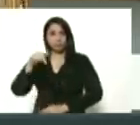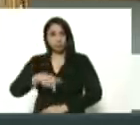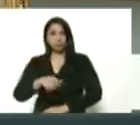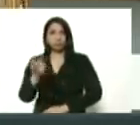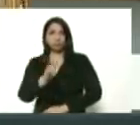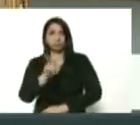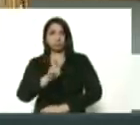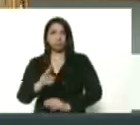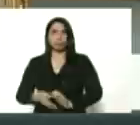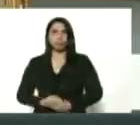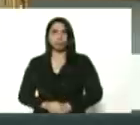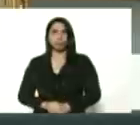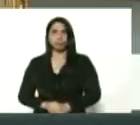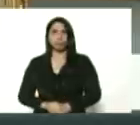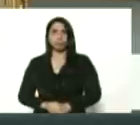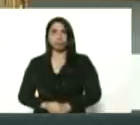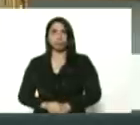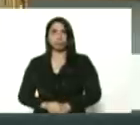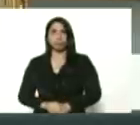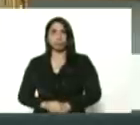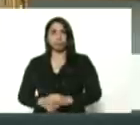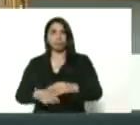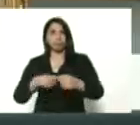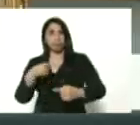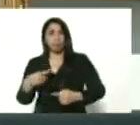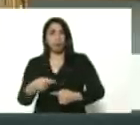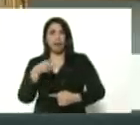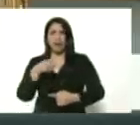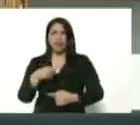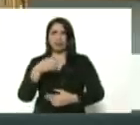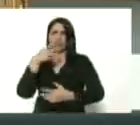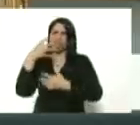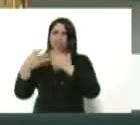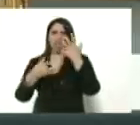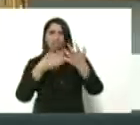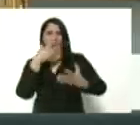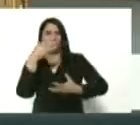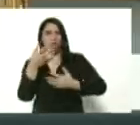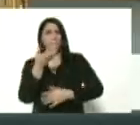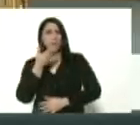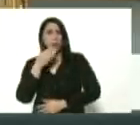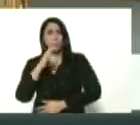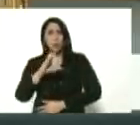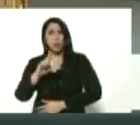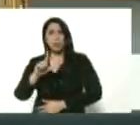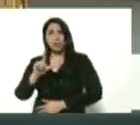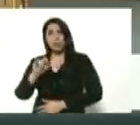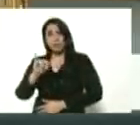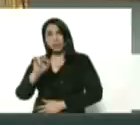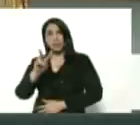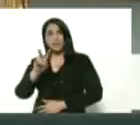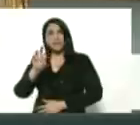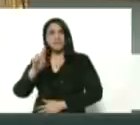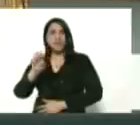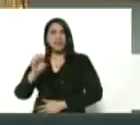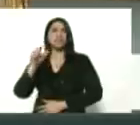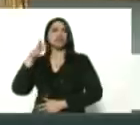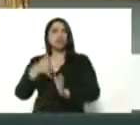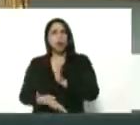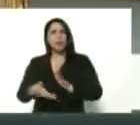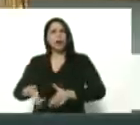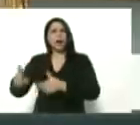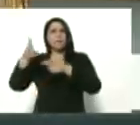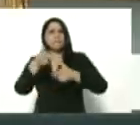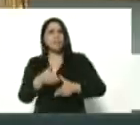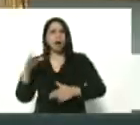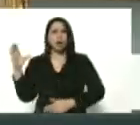Venezuela. Y luego de estos escándalos, del caso Cliver Alcalá, del caso de las armas en Colombia, en medio de